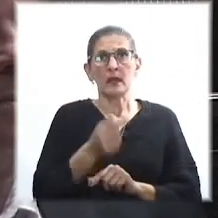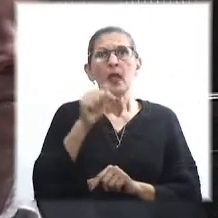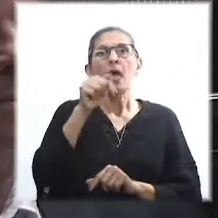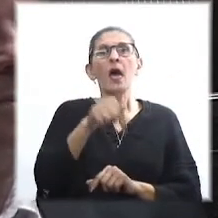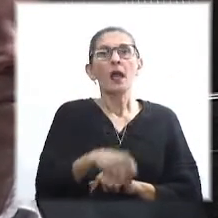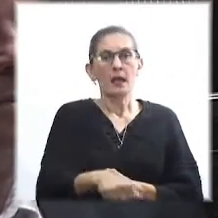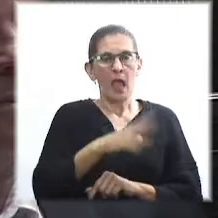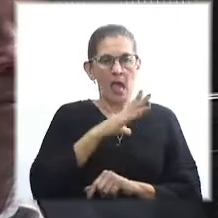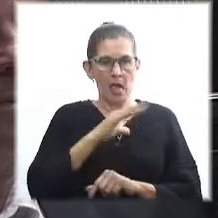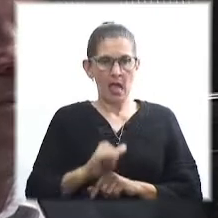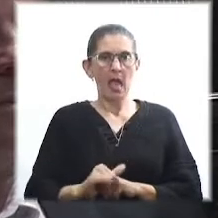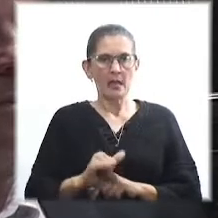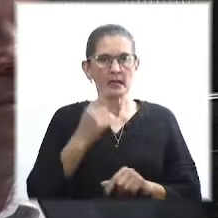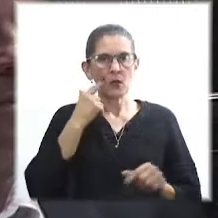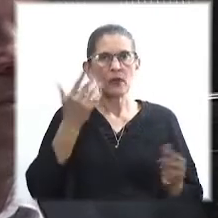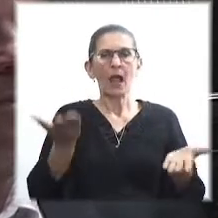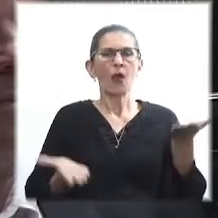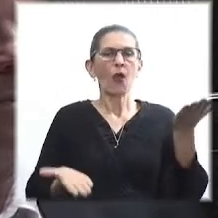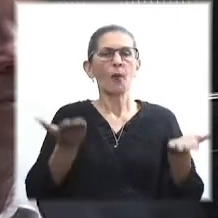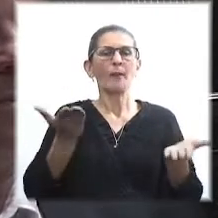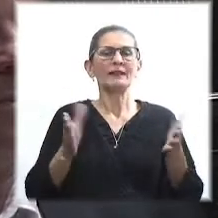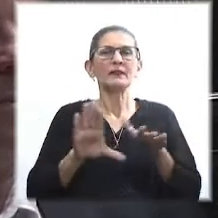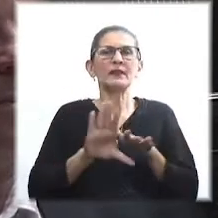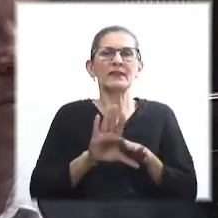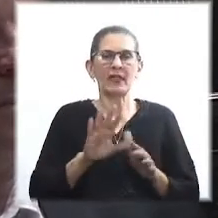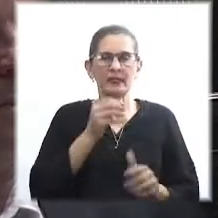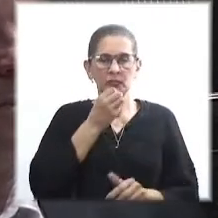hay una incompatibilidad histórica.